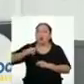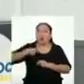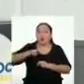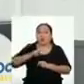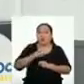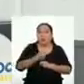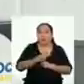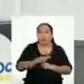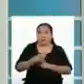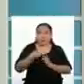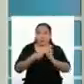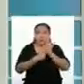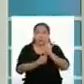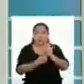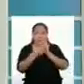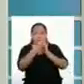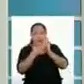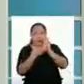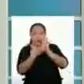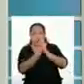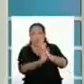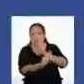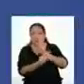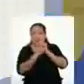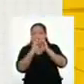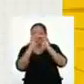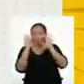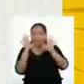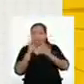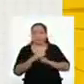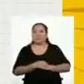Te voy a mostrar una tabla para que quede más claro.